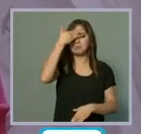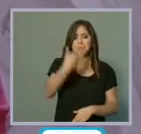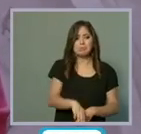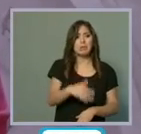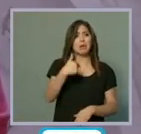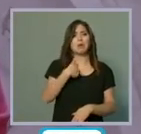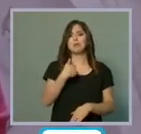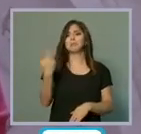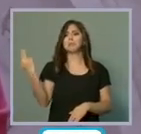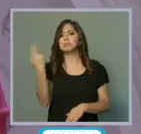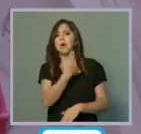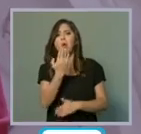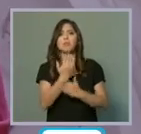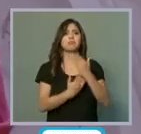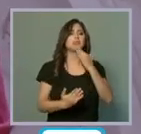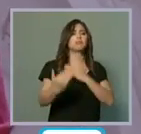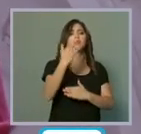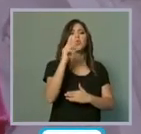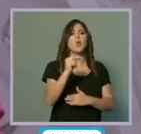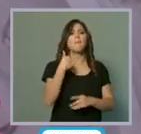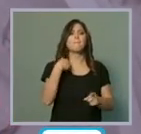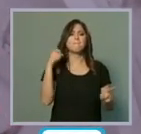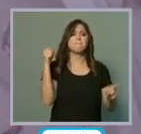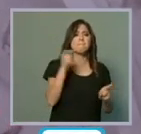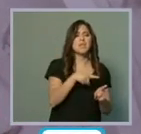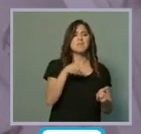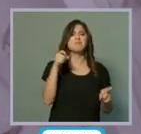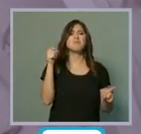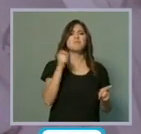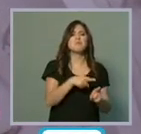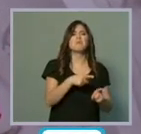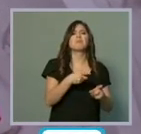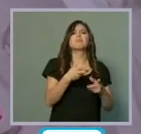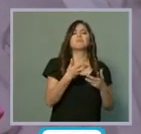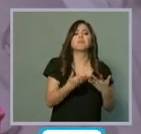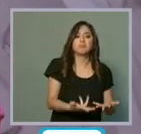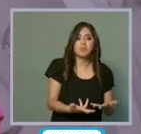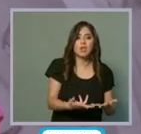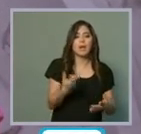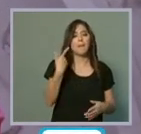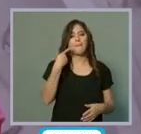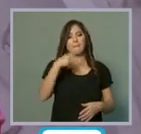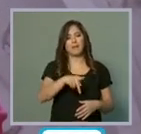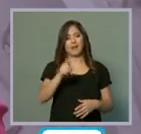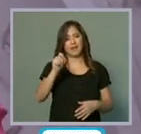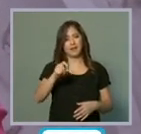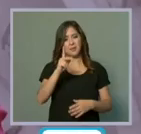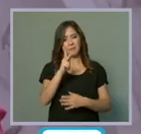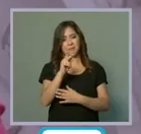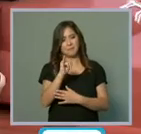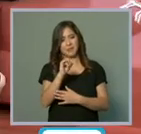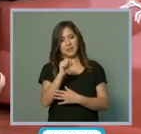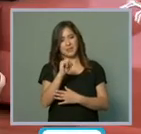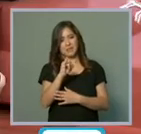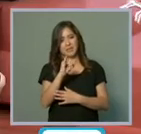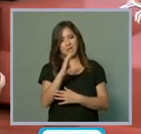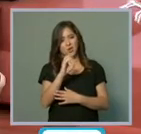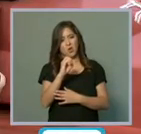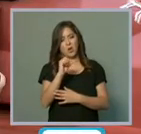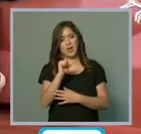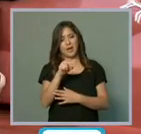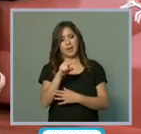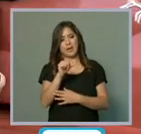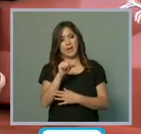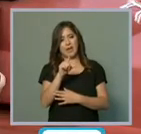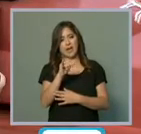necesito, que ya debería de superarlo, por qué lo sigo repitiendo? Y generalmente, y esto también desde el psicoanálisis, es porque hay algo que le